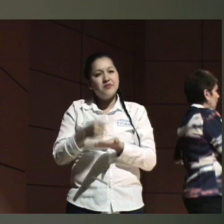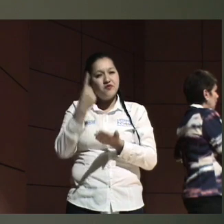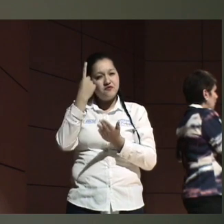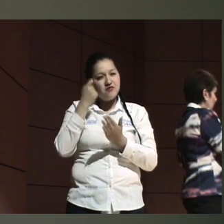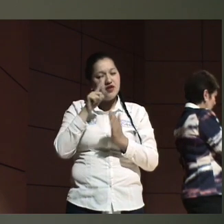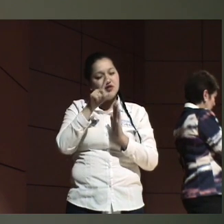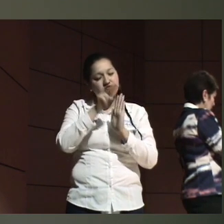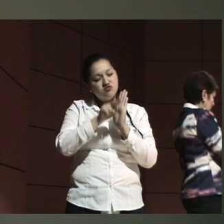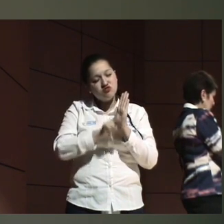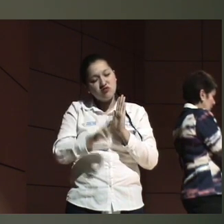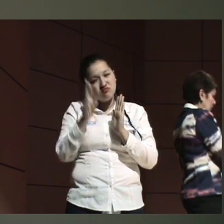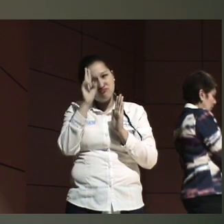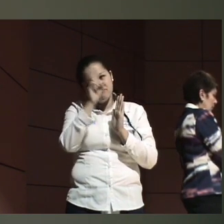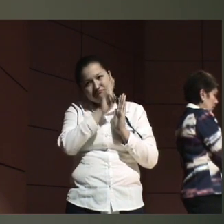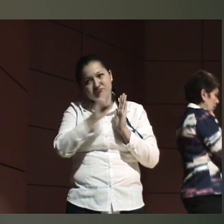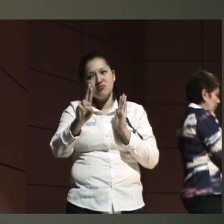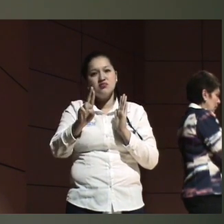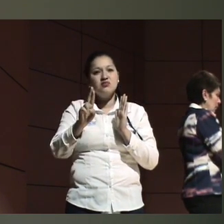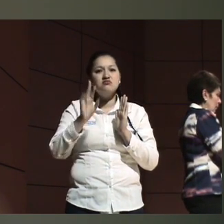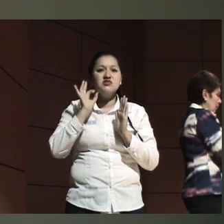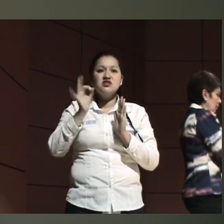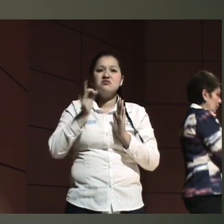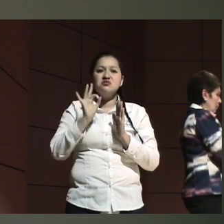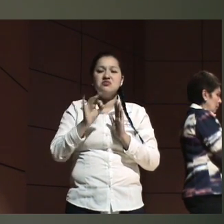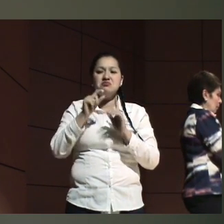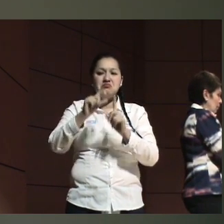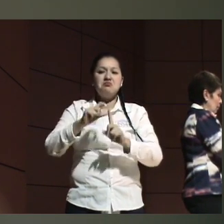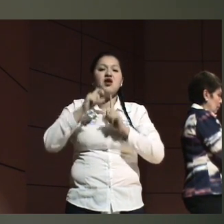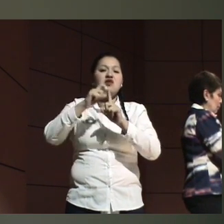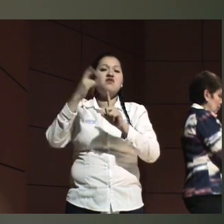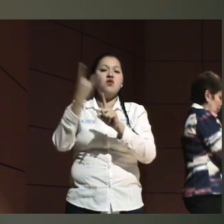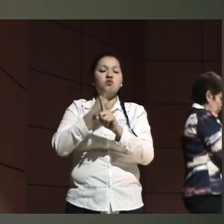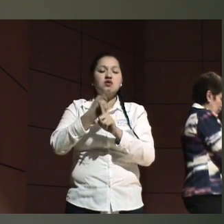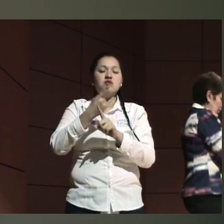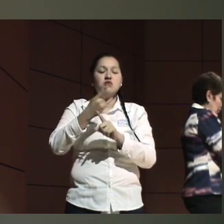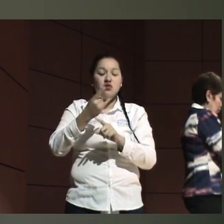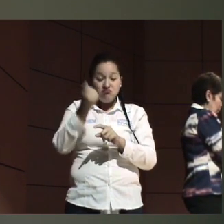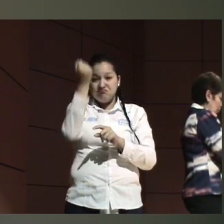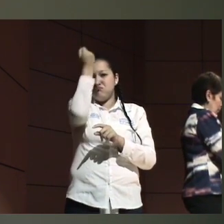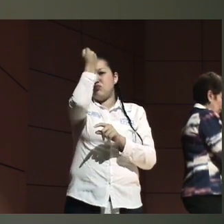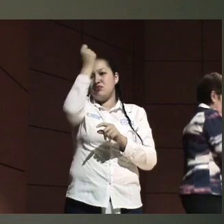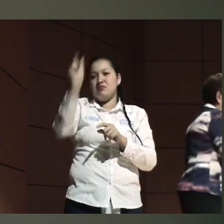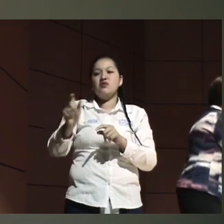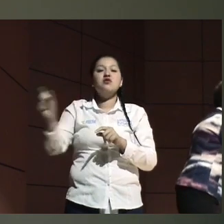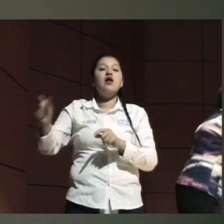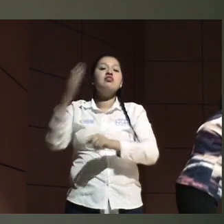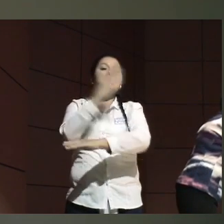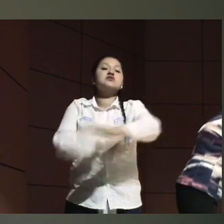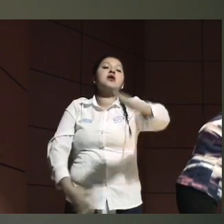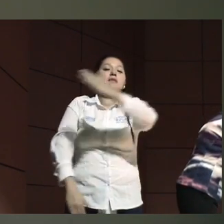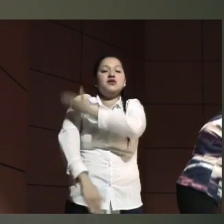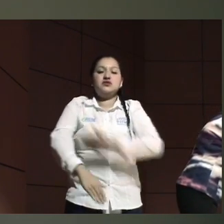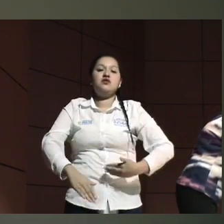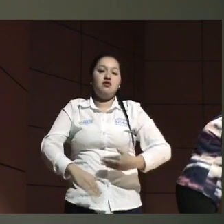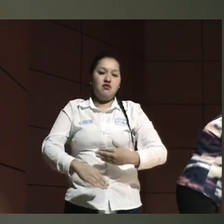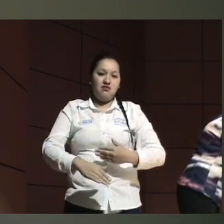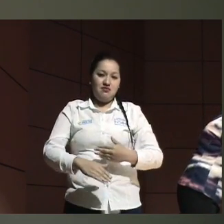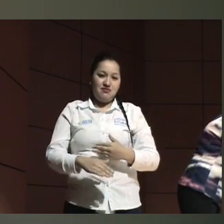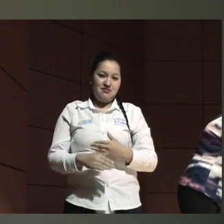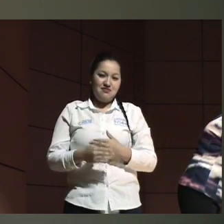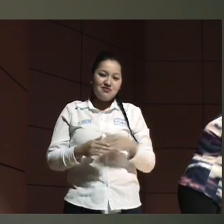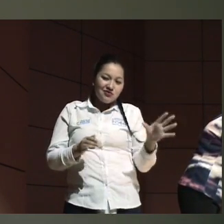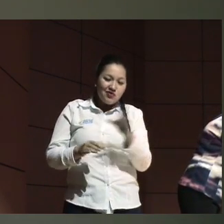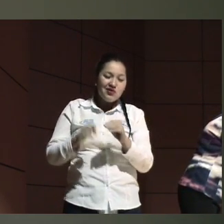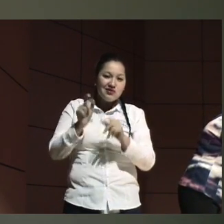anormalidad discapacitante y todos estos términos pues que hemos desterrado también de nuestro lenguaje y pues bueno no todos los profesionales